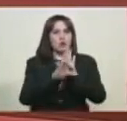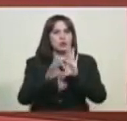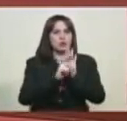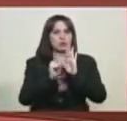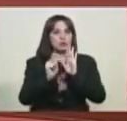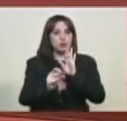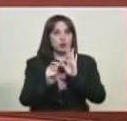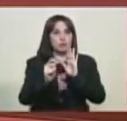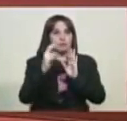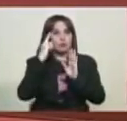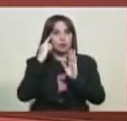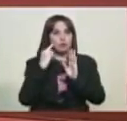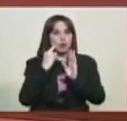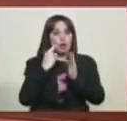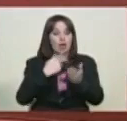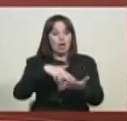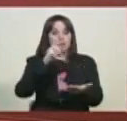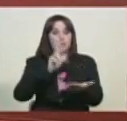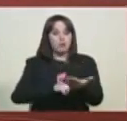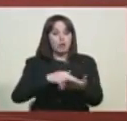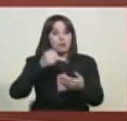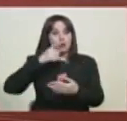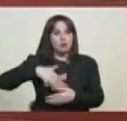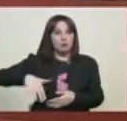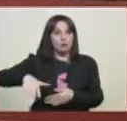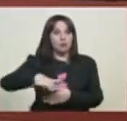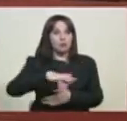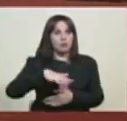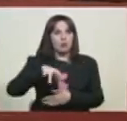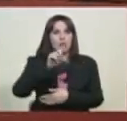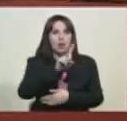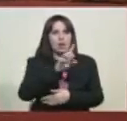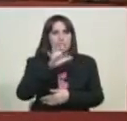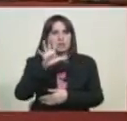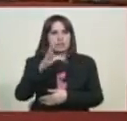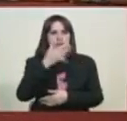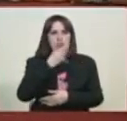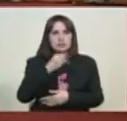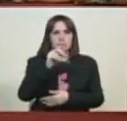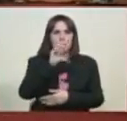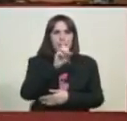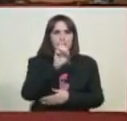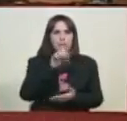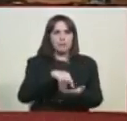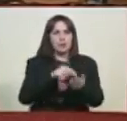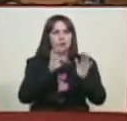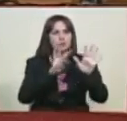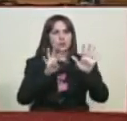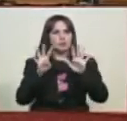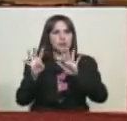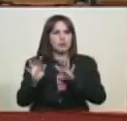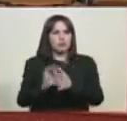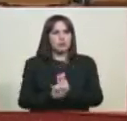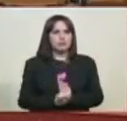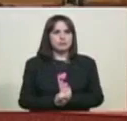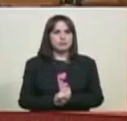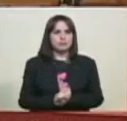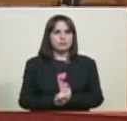Constitución Bolivariana aprobado por el pueblo el 15 de diciembre de 1999.